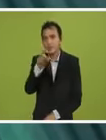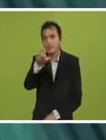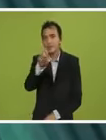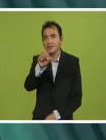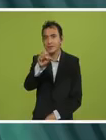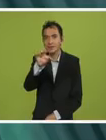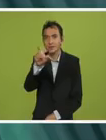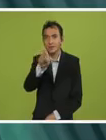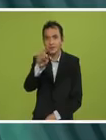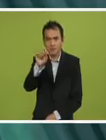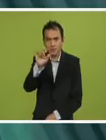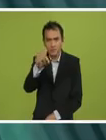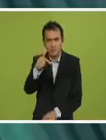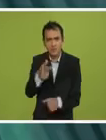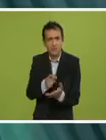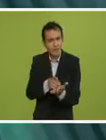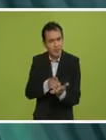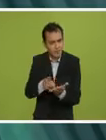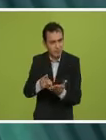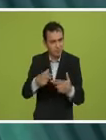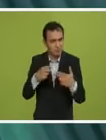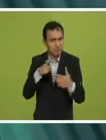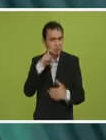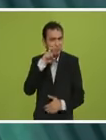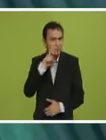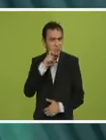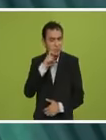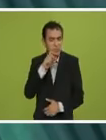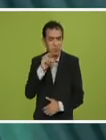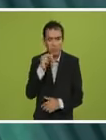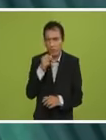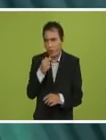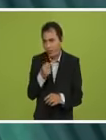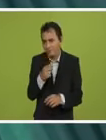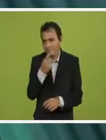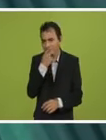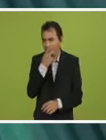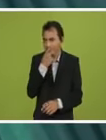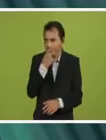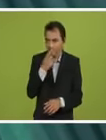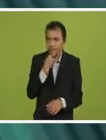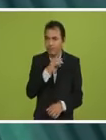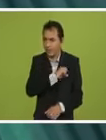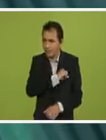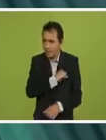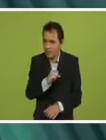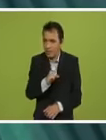parte de los derechos sexuales, no es en sí el delito el sexting, sino